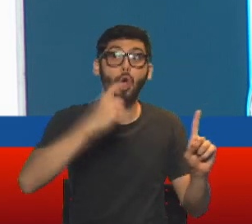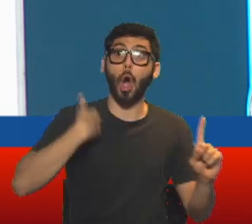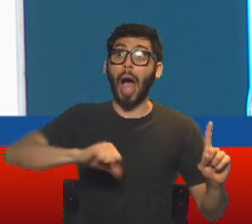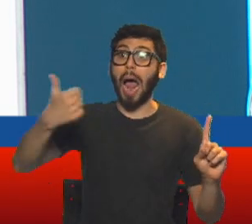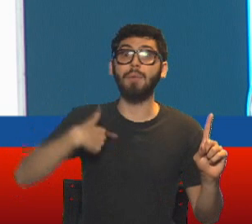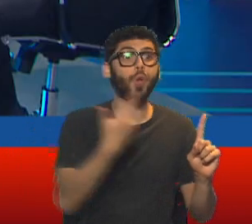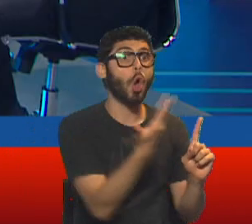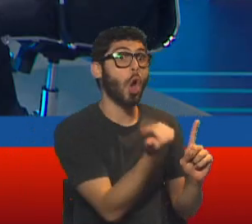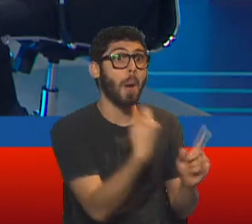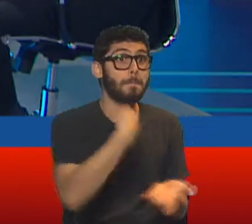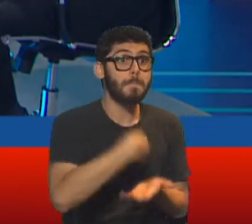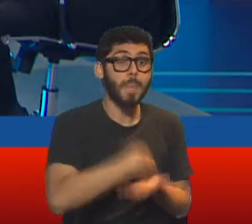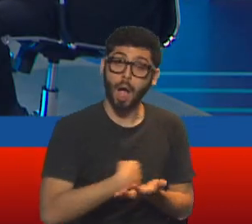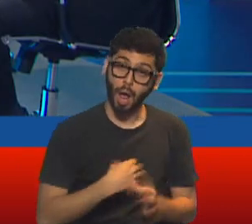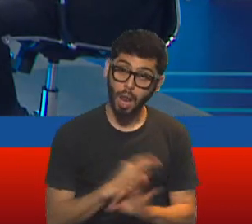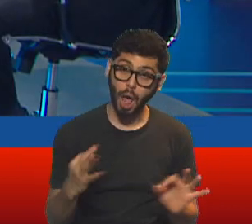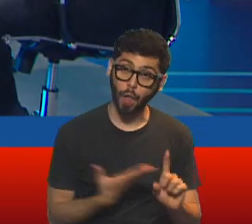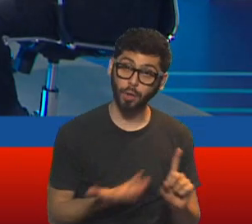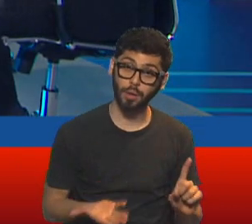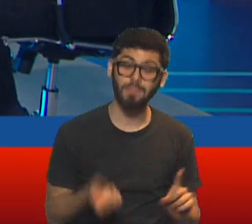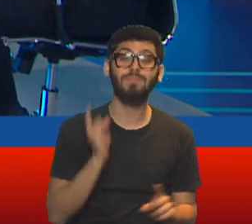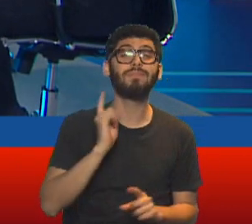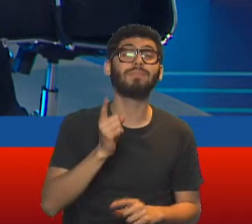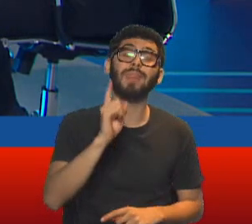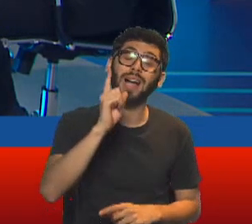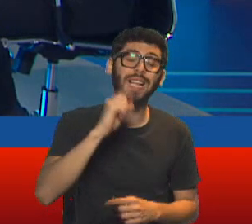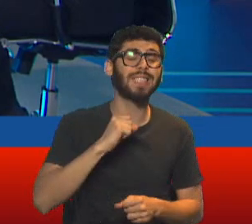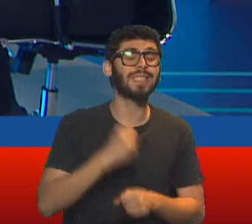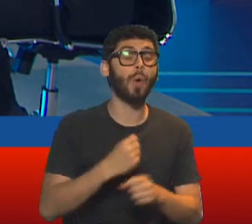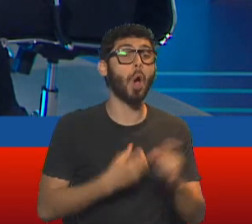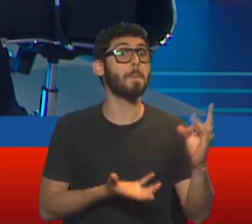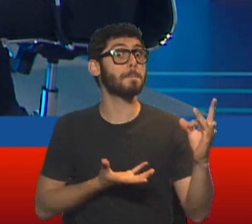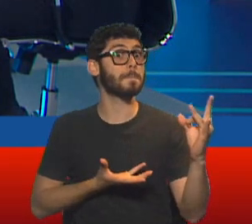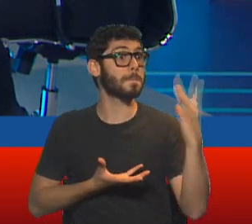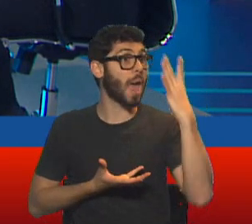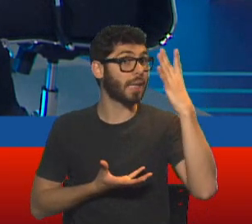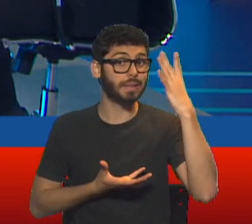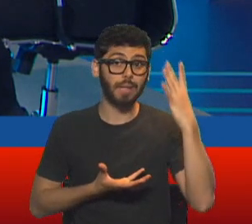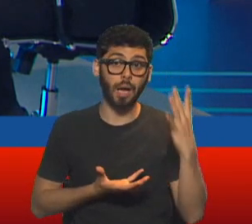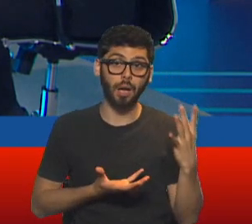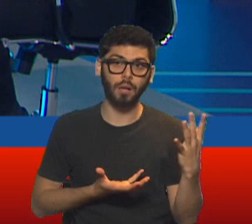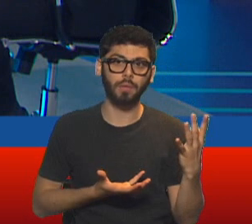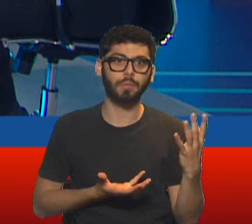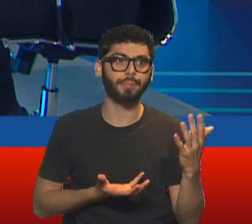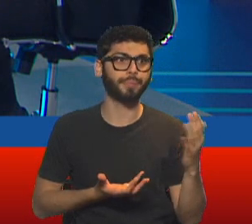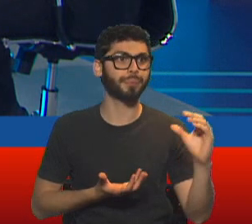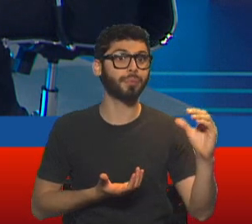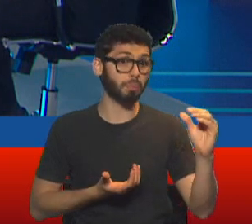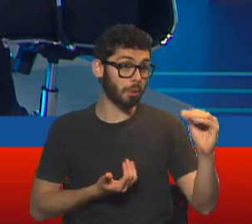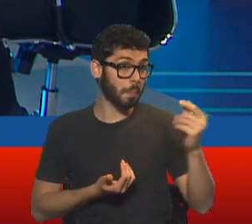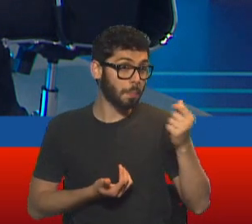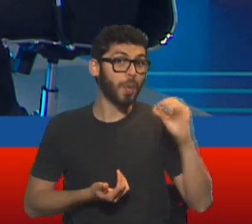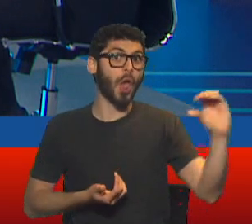que se salvaron una cantidad impresionante de vidas? Sí, no hay, ¿a vos te parece que eso fue lo que más pesó, Osvaldo,